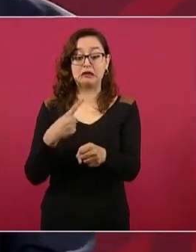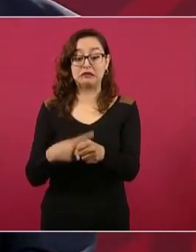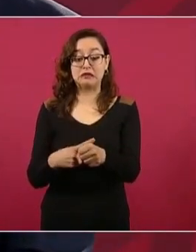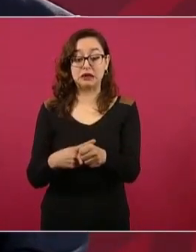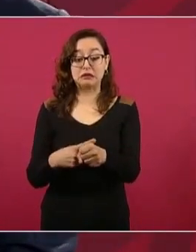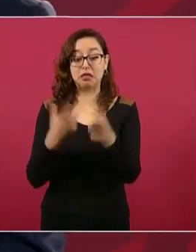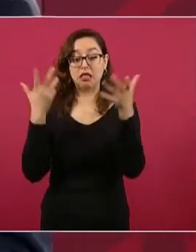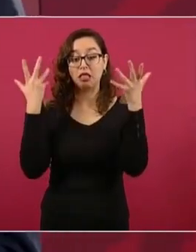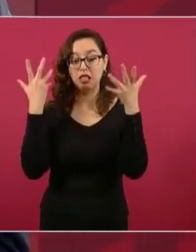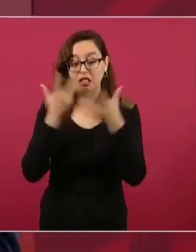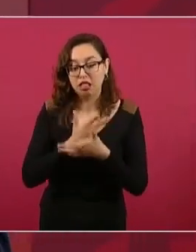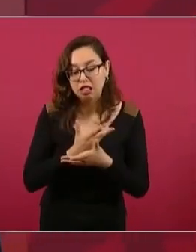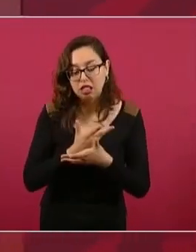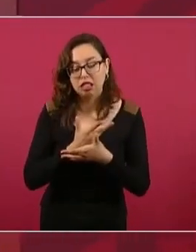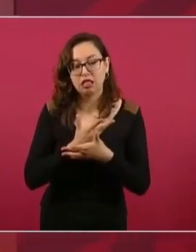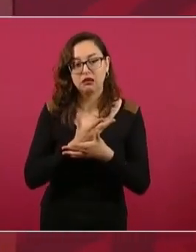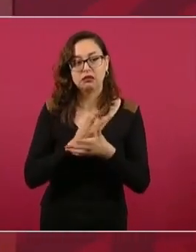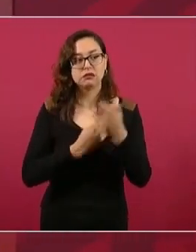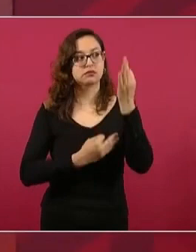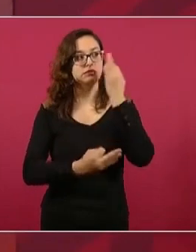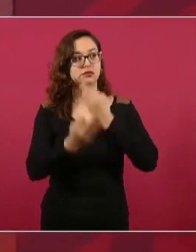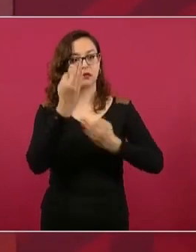a este